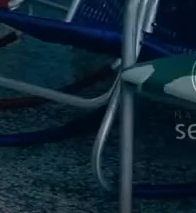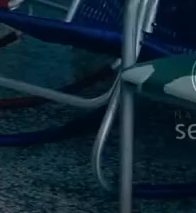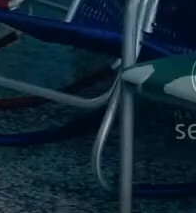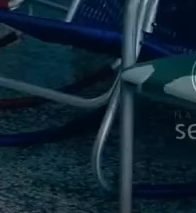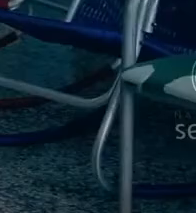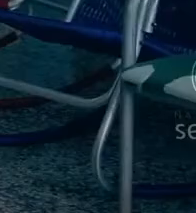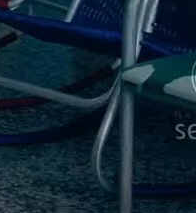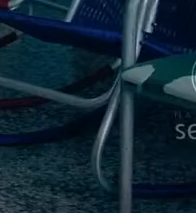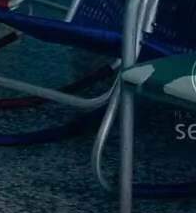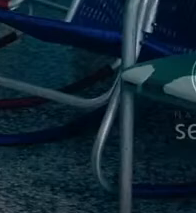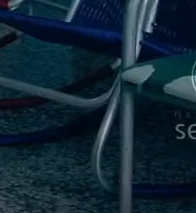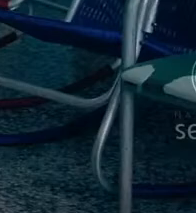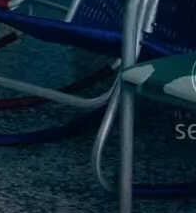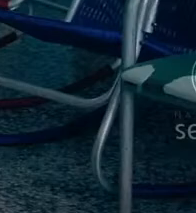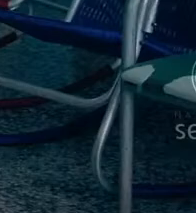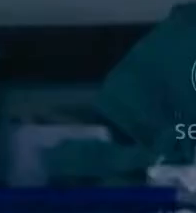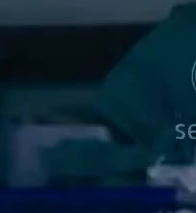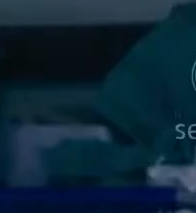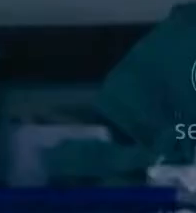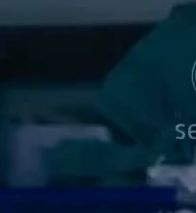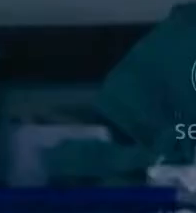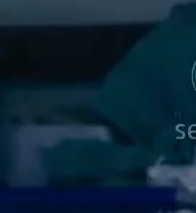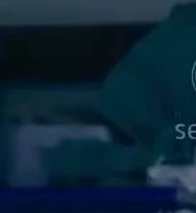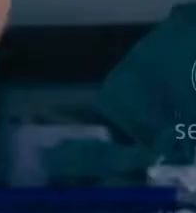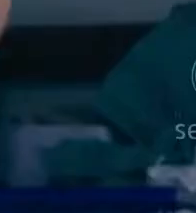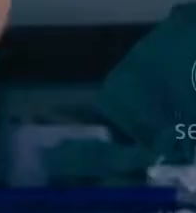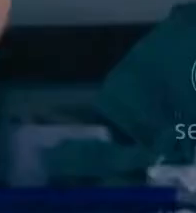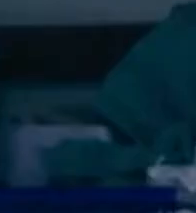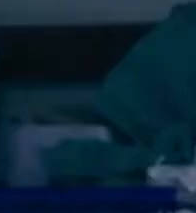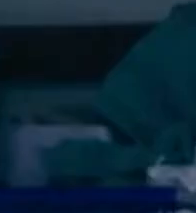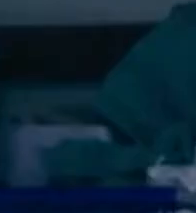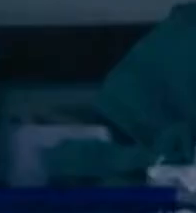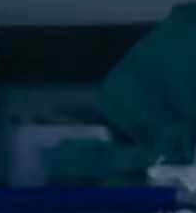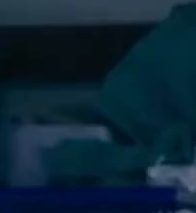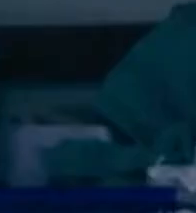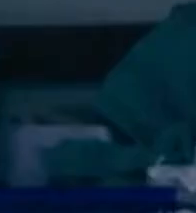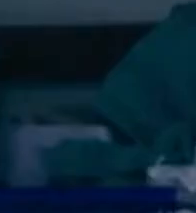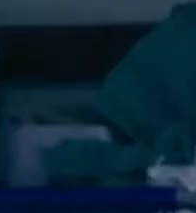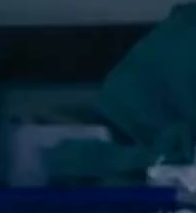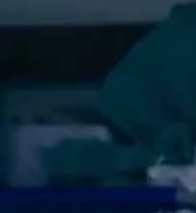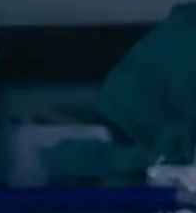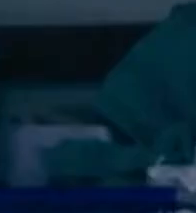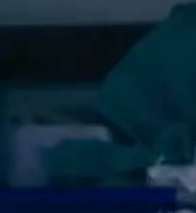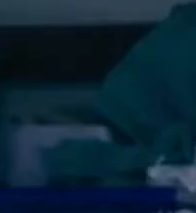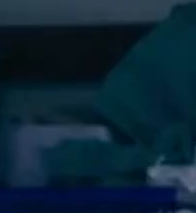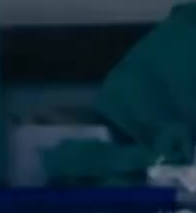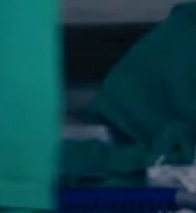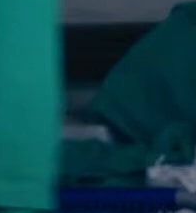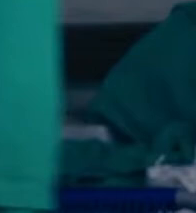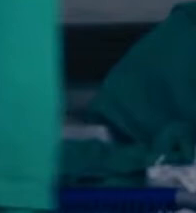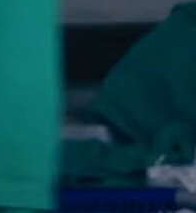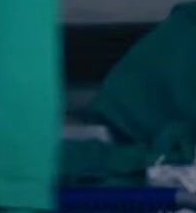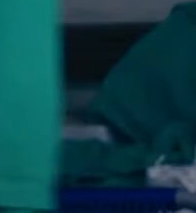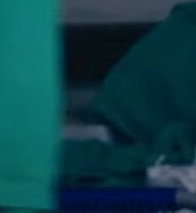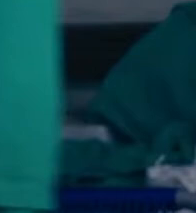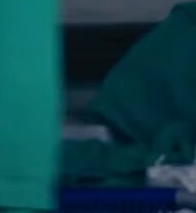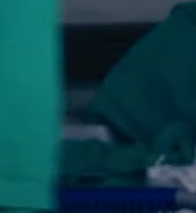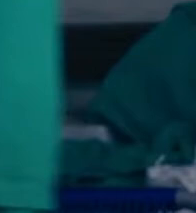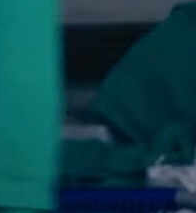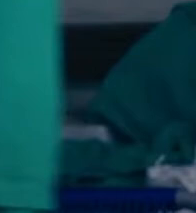hay, más posibilidad tiene el personal de salud de enfermar. Tenemos que regresar a tener una